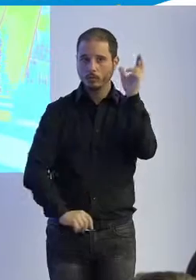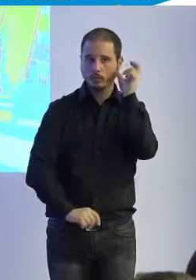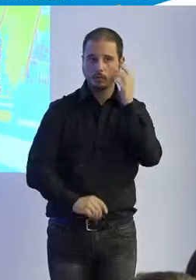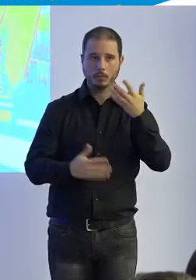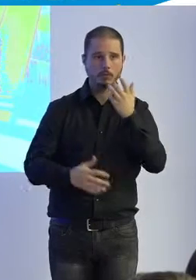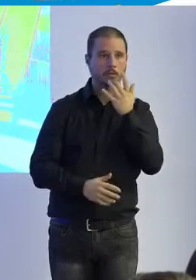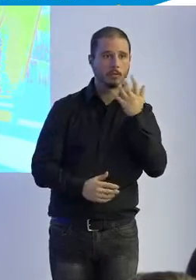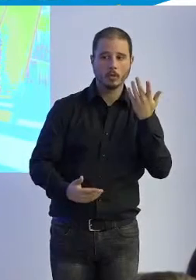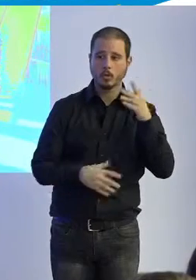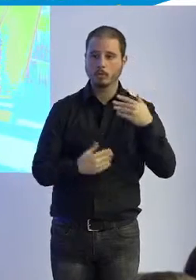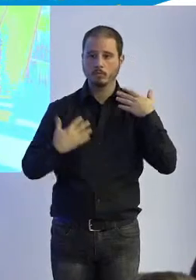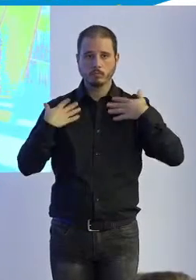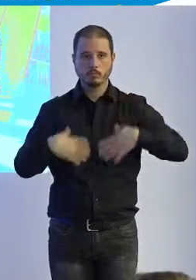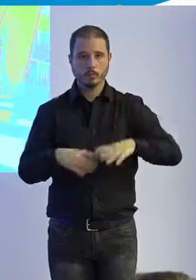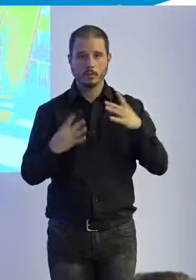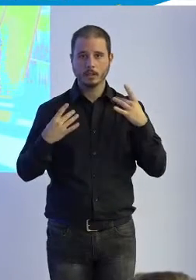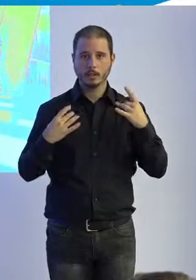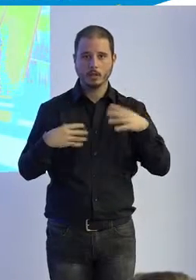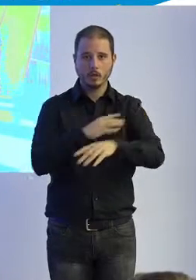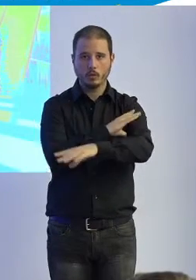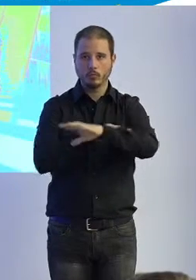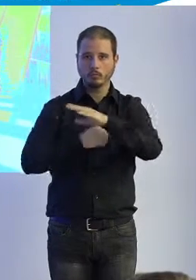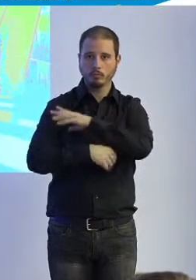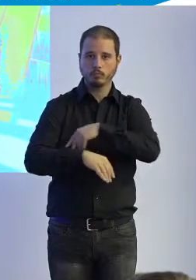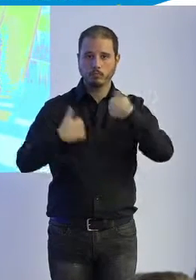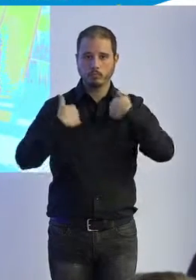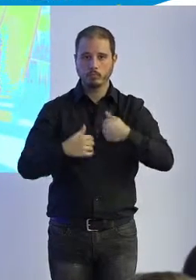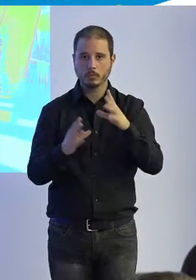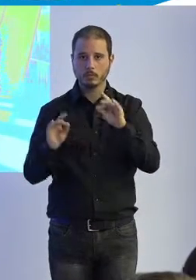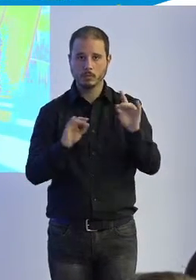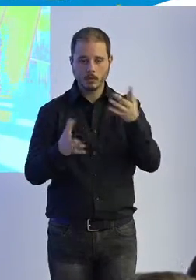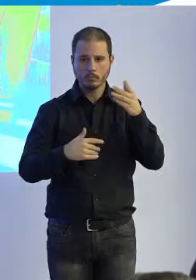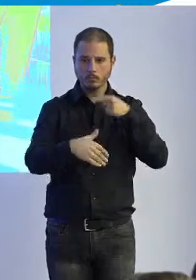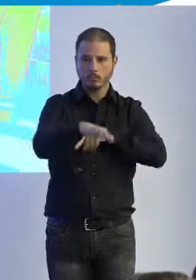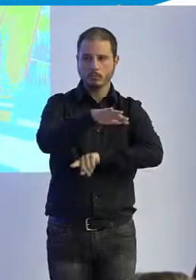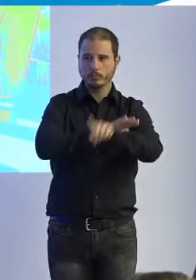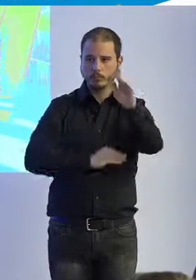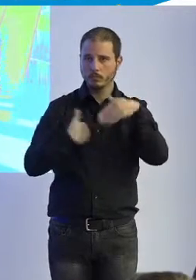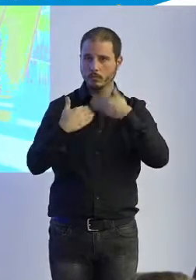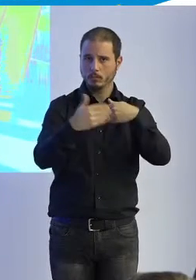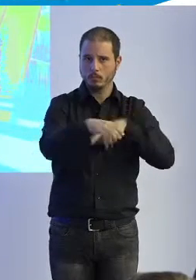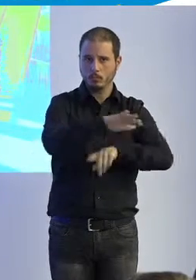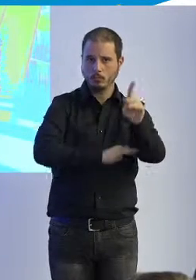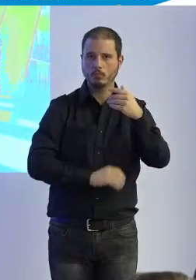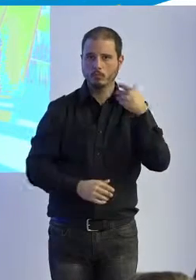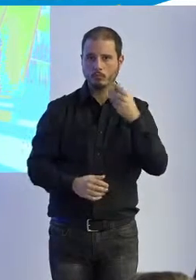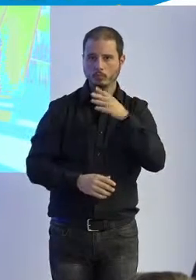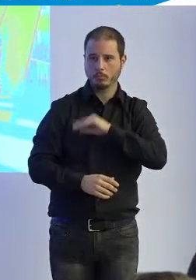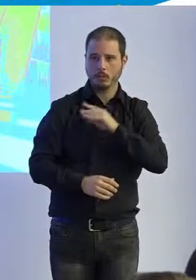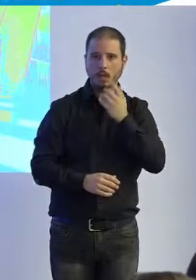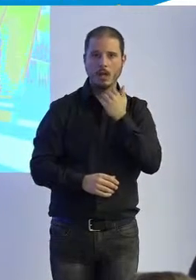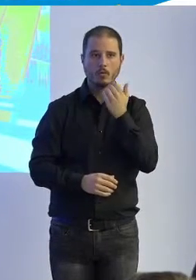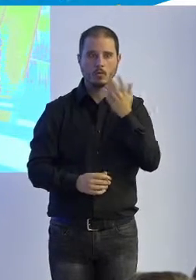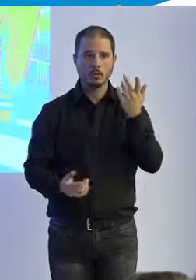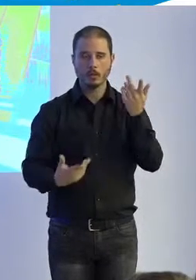son relacionados con lo que es el tacto, esto está empezando a desarrollarse ya bastante avanzado. De hecho, hay uno que funciona por ultrasonidos, que es